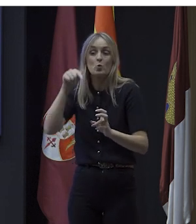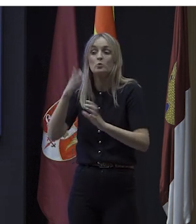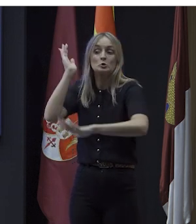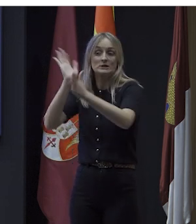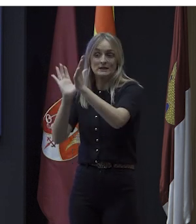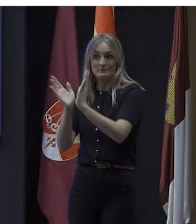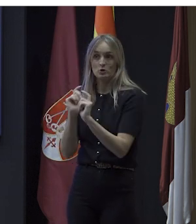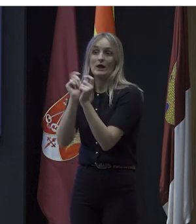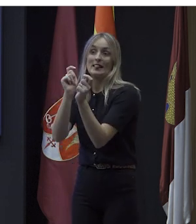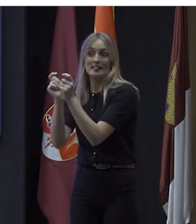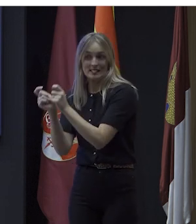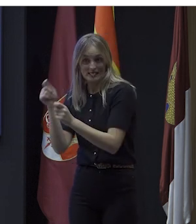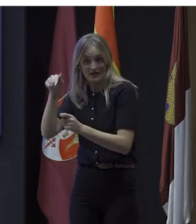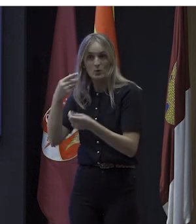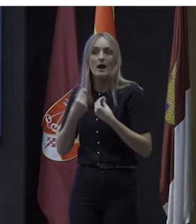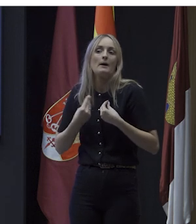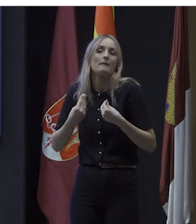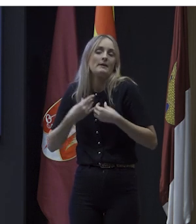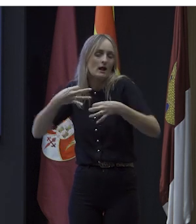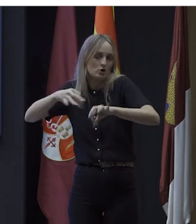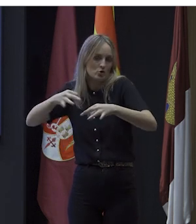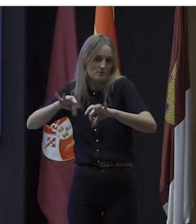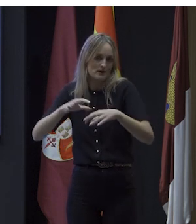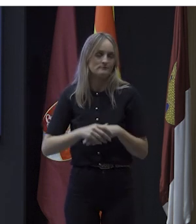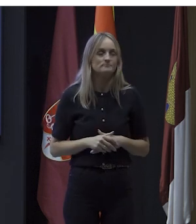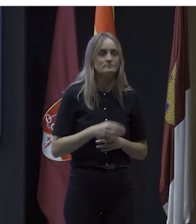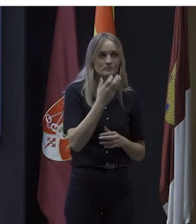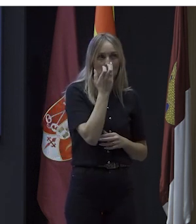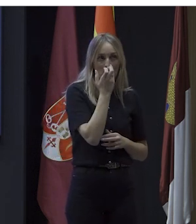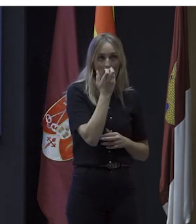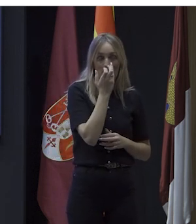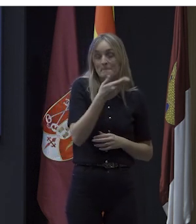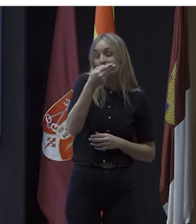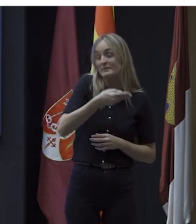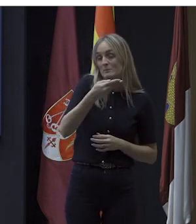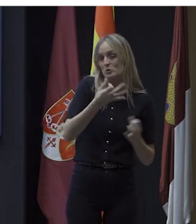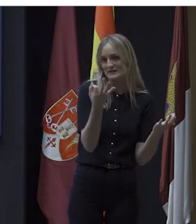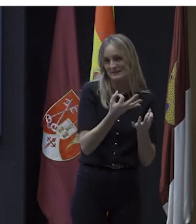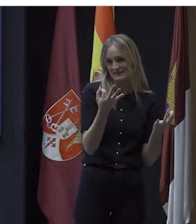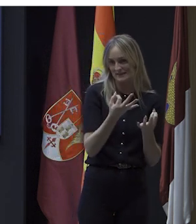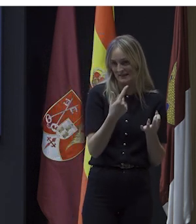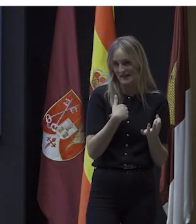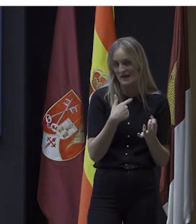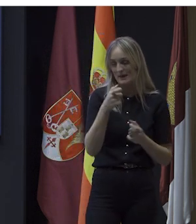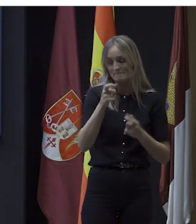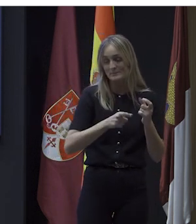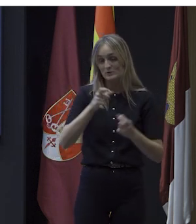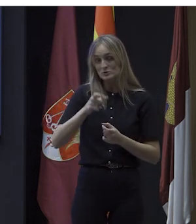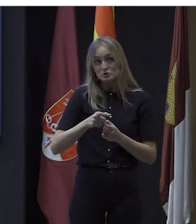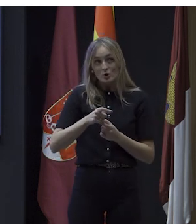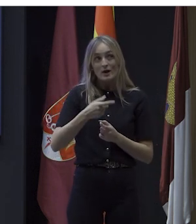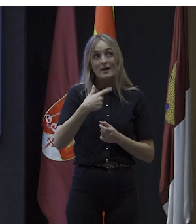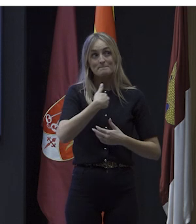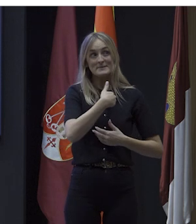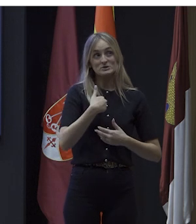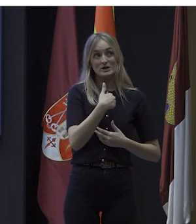los síntomas y poder intentar llevar una vida normal. Era muy importante la propia personalidad de Favaloro, que